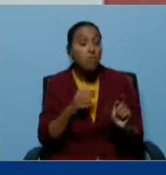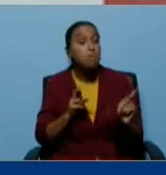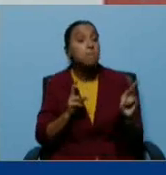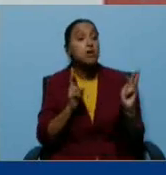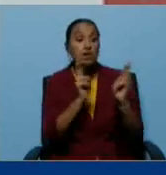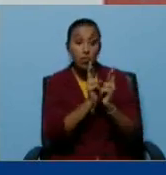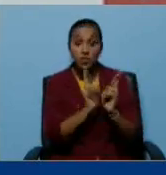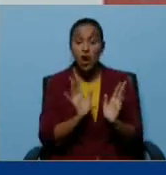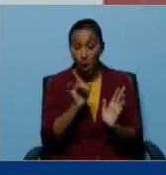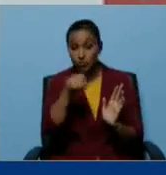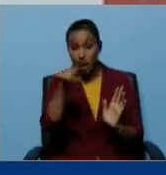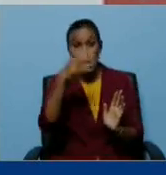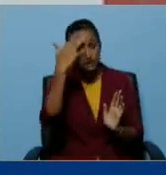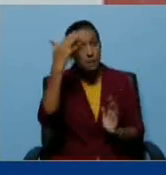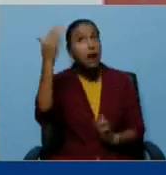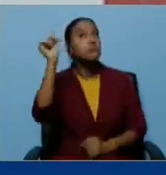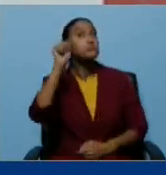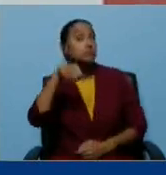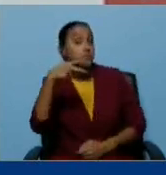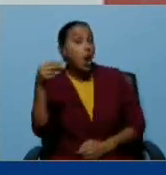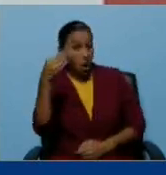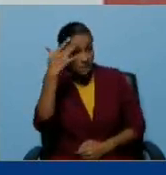O si se imaginan.